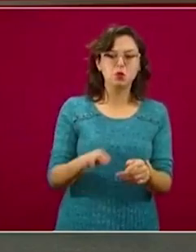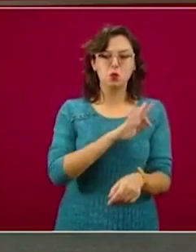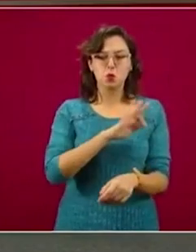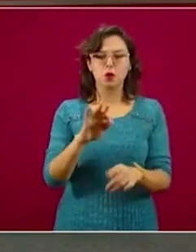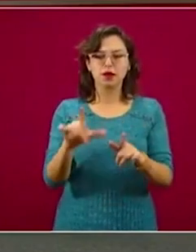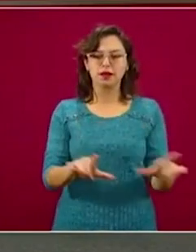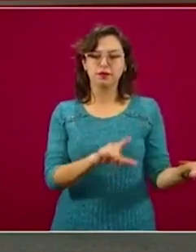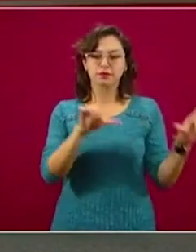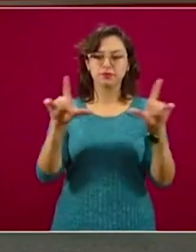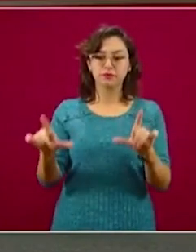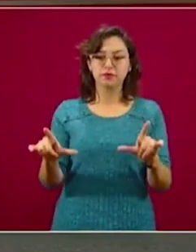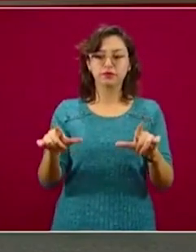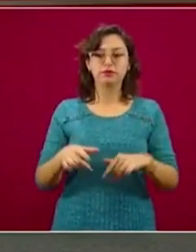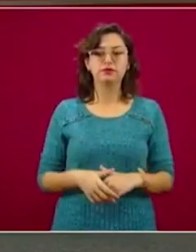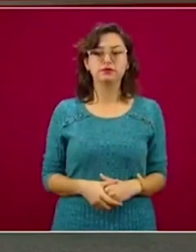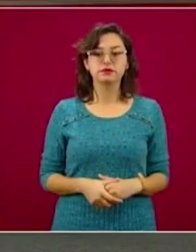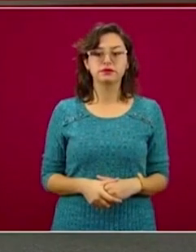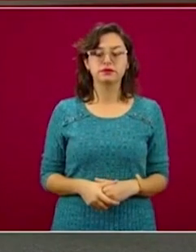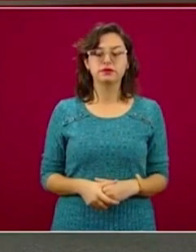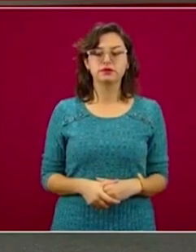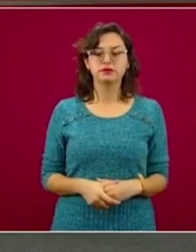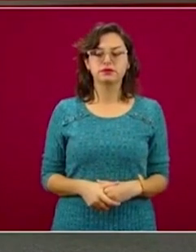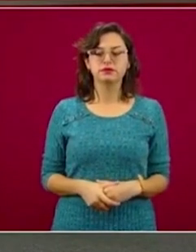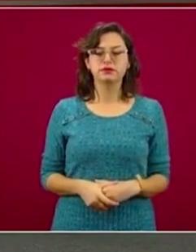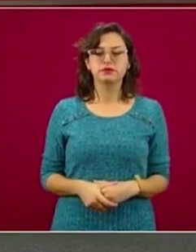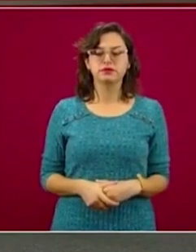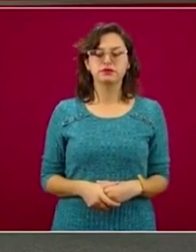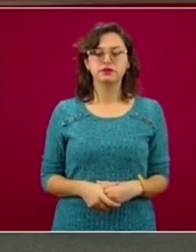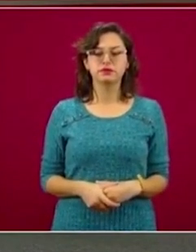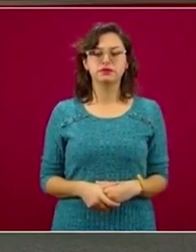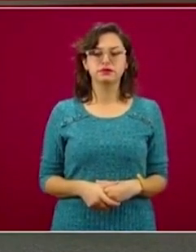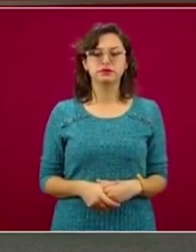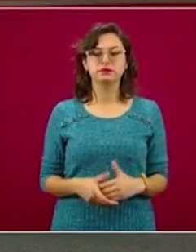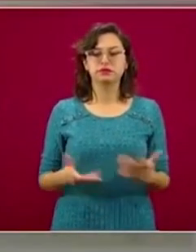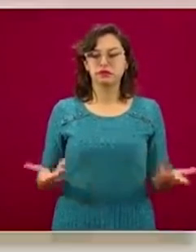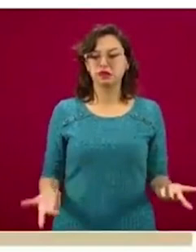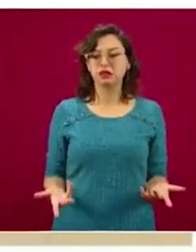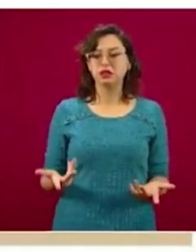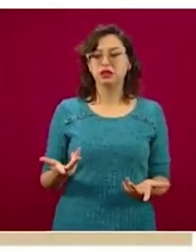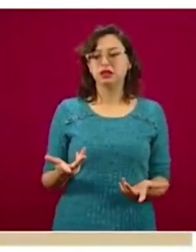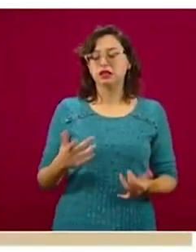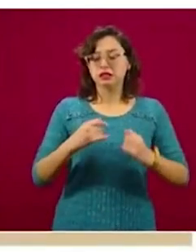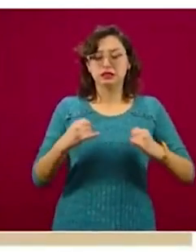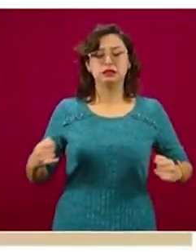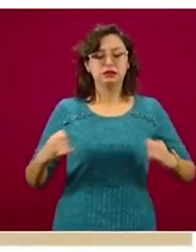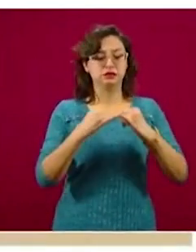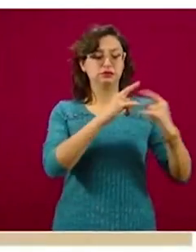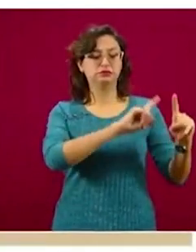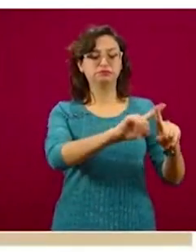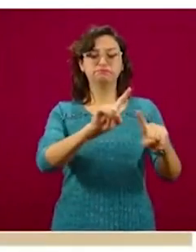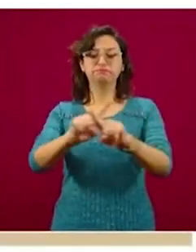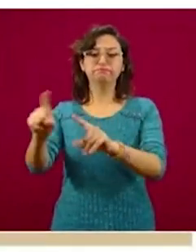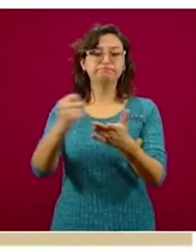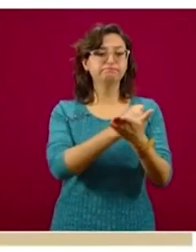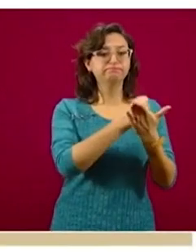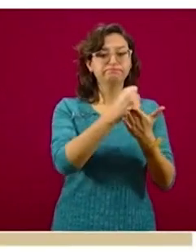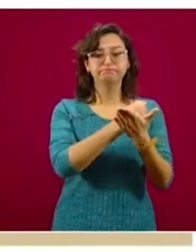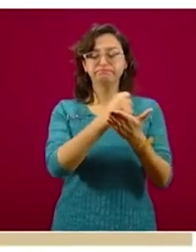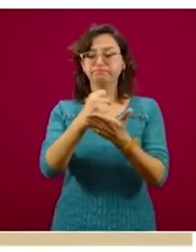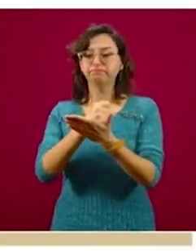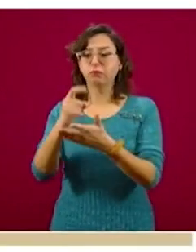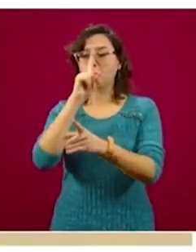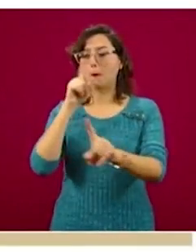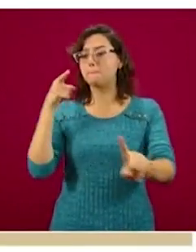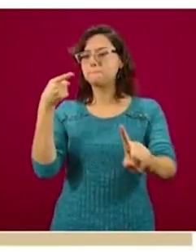este este tipo de créditos de todas las acciones que realizamos las instituciones tienen por objetivo